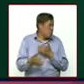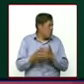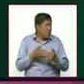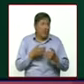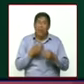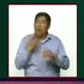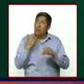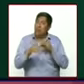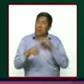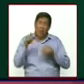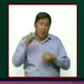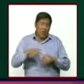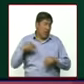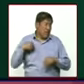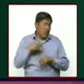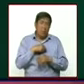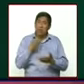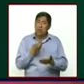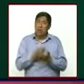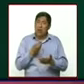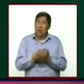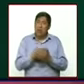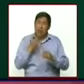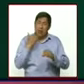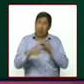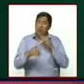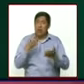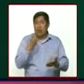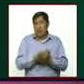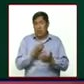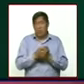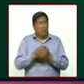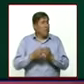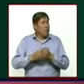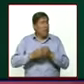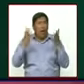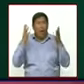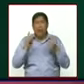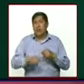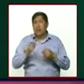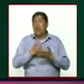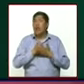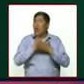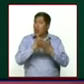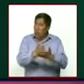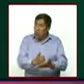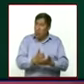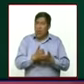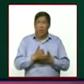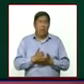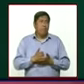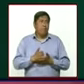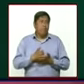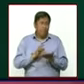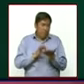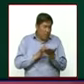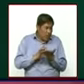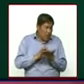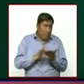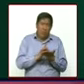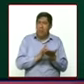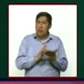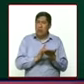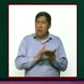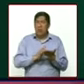diga. Necesitamos esos recursos para enviar estas donaciones que son tan necesarias. Ayuda humanitaria, medicamentos